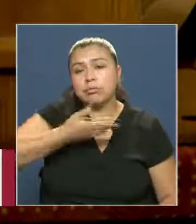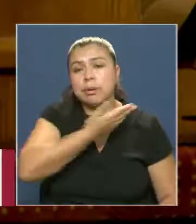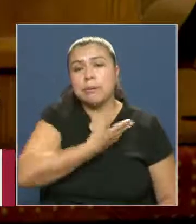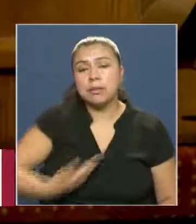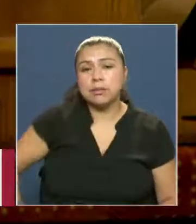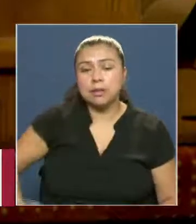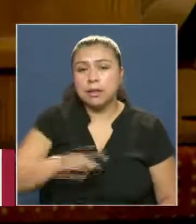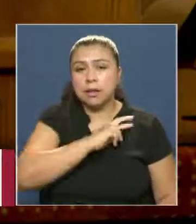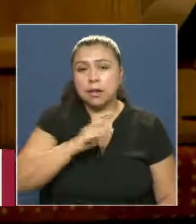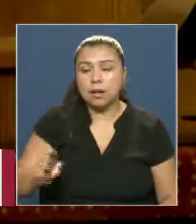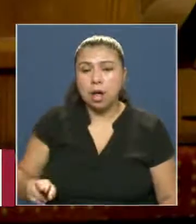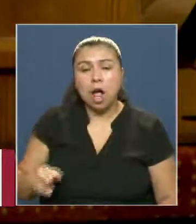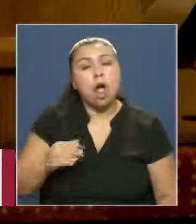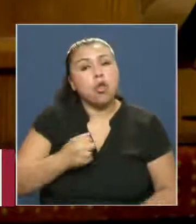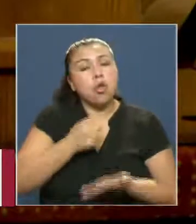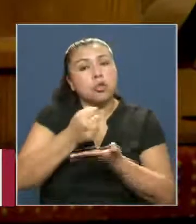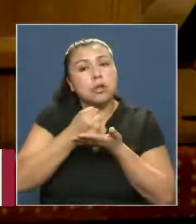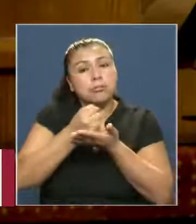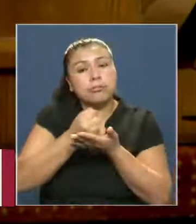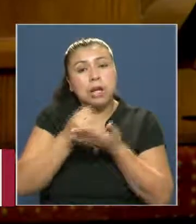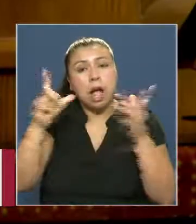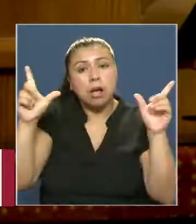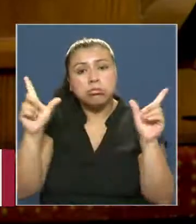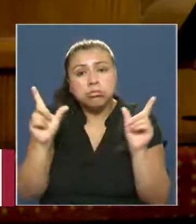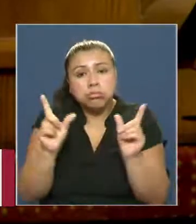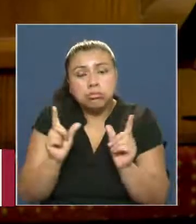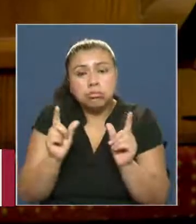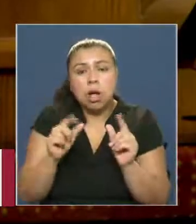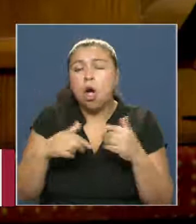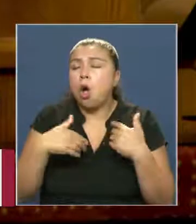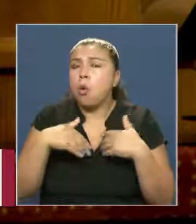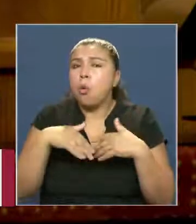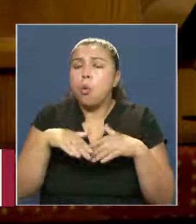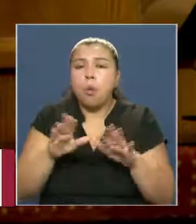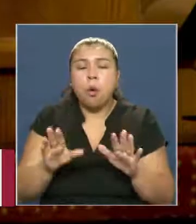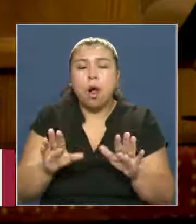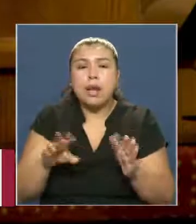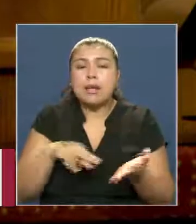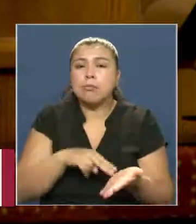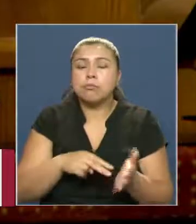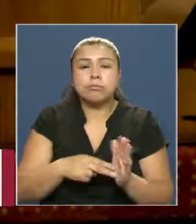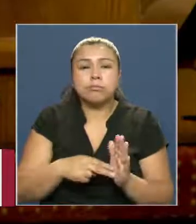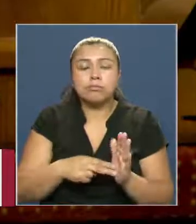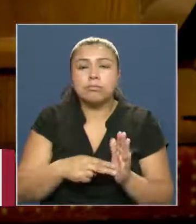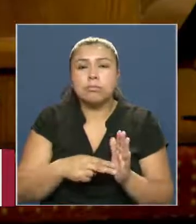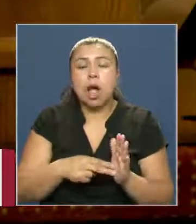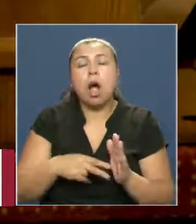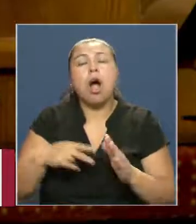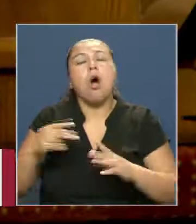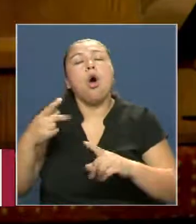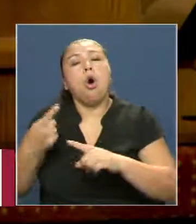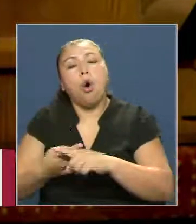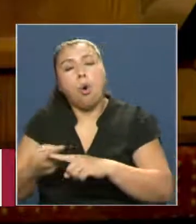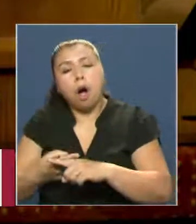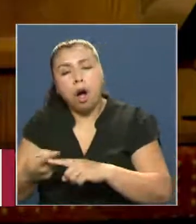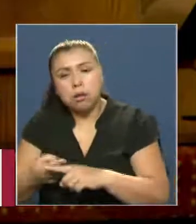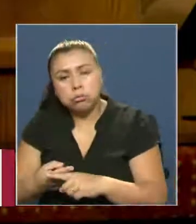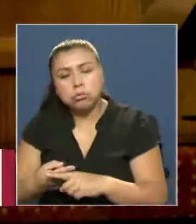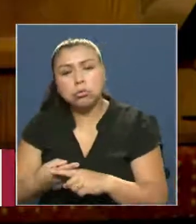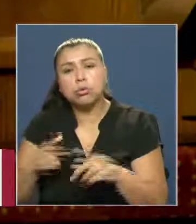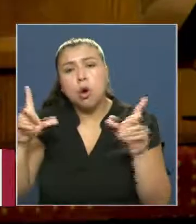República, nos va a ir ayudando a ir minimizando cualquier distorsión, ir minimizando cualquier abuso, ir minimizando